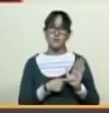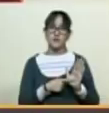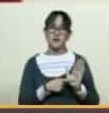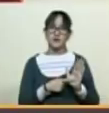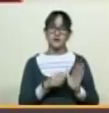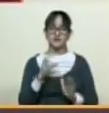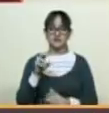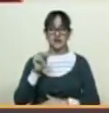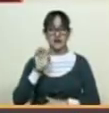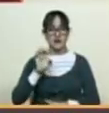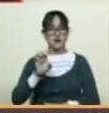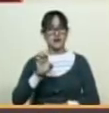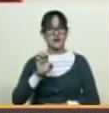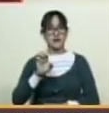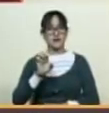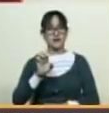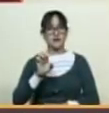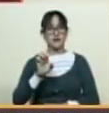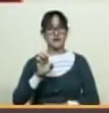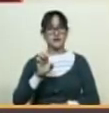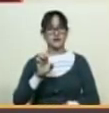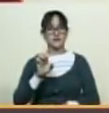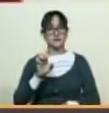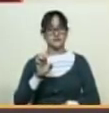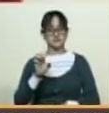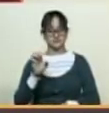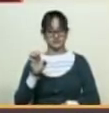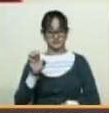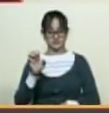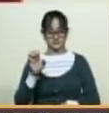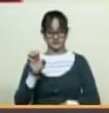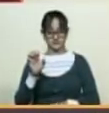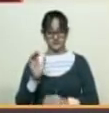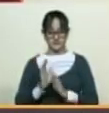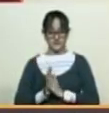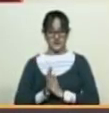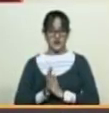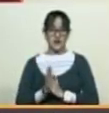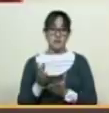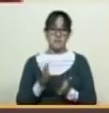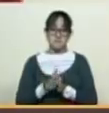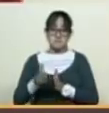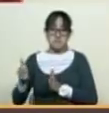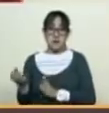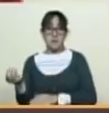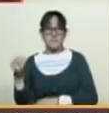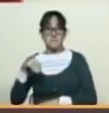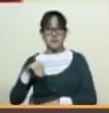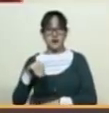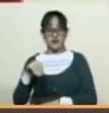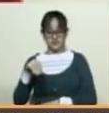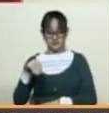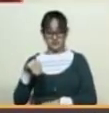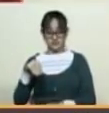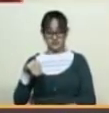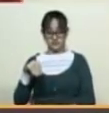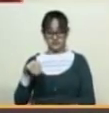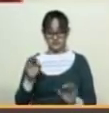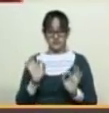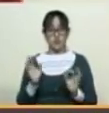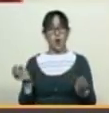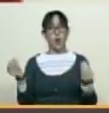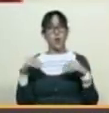Consejo Nacional Electoral, puesto que lo ampliamos un poco más incluso de lo que el